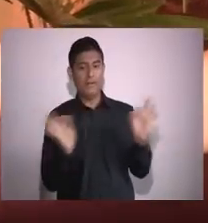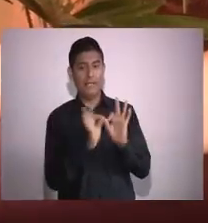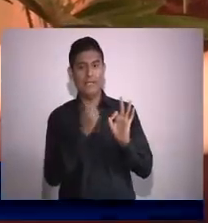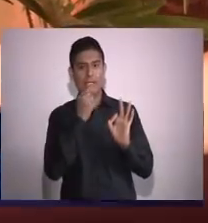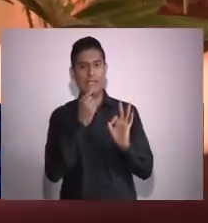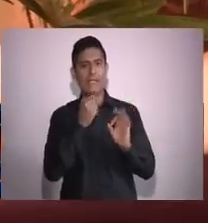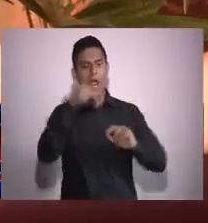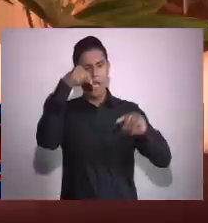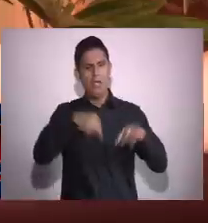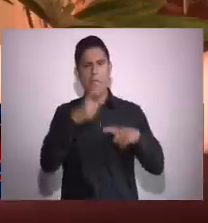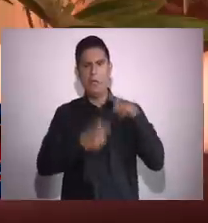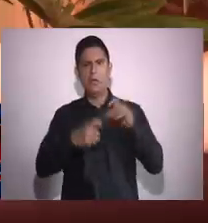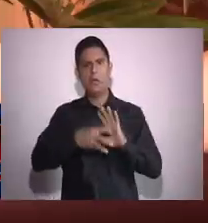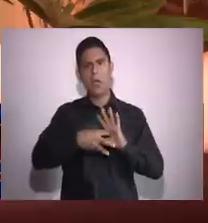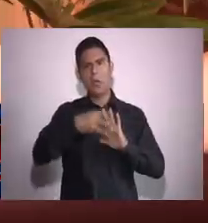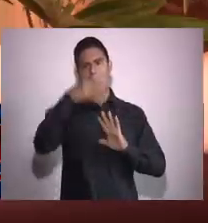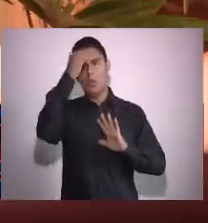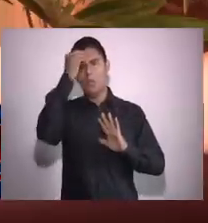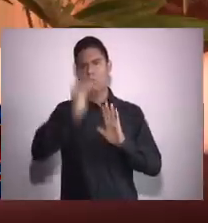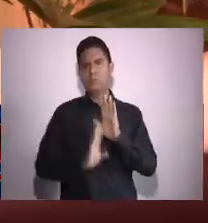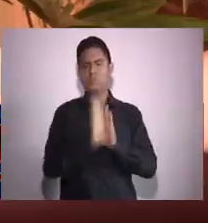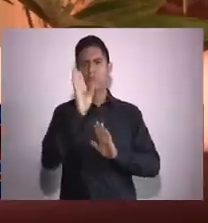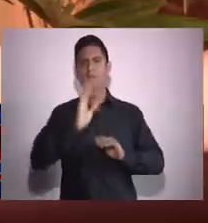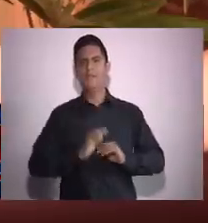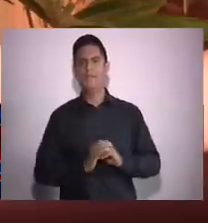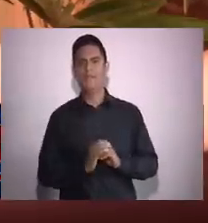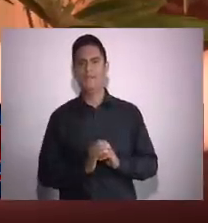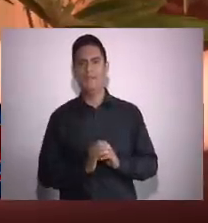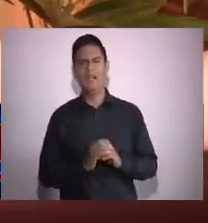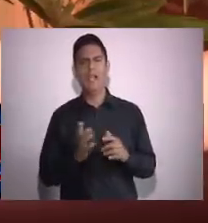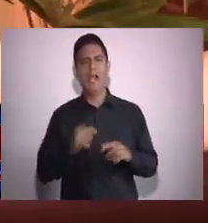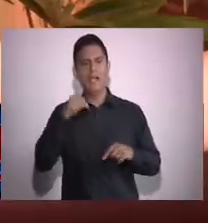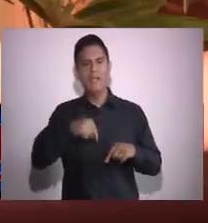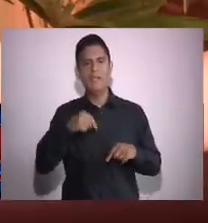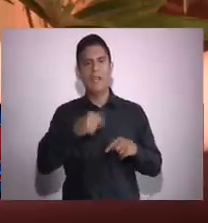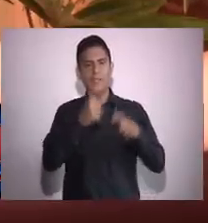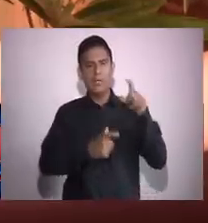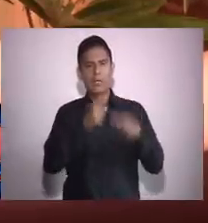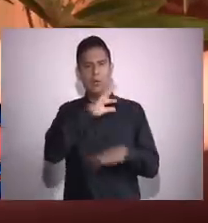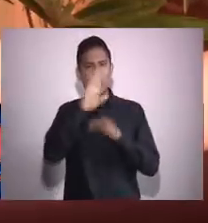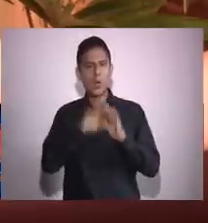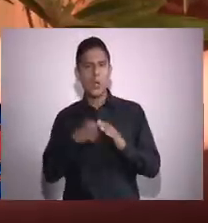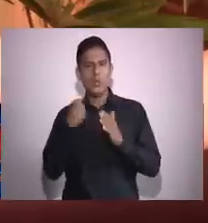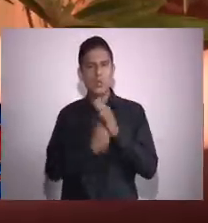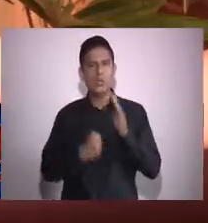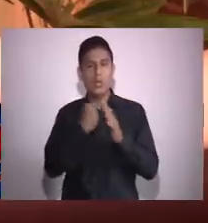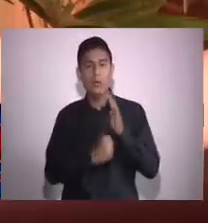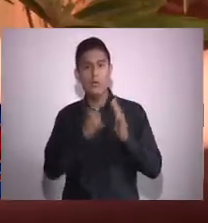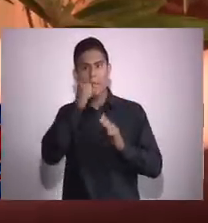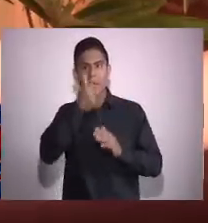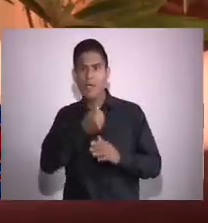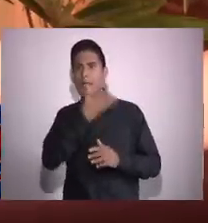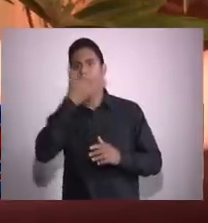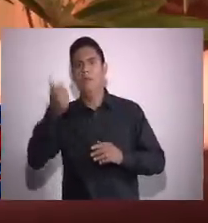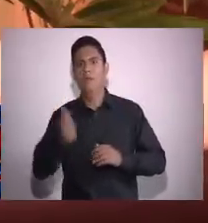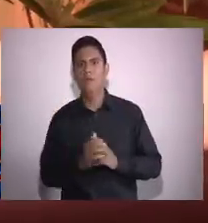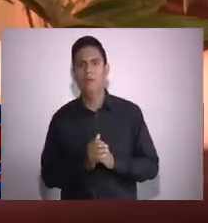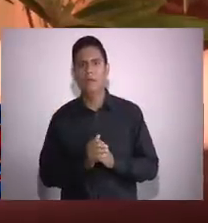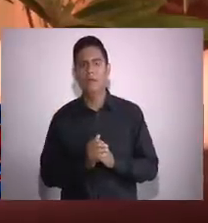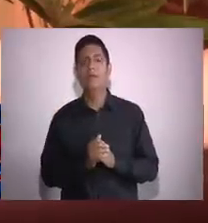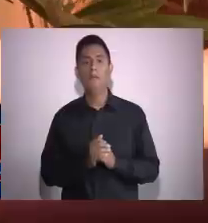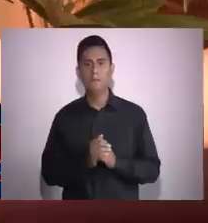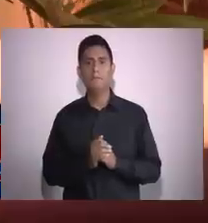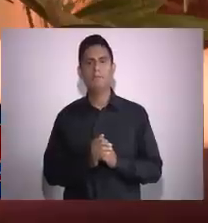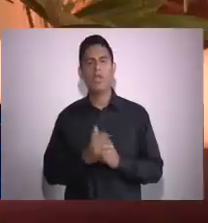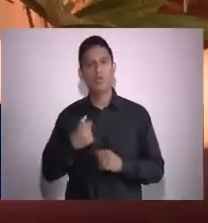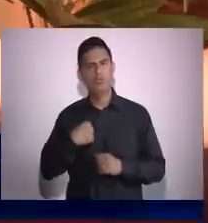dice muy claro, tierra de gente emprendedora, tierra que lucha y se esfuerza por un mañana mejor.